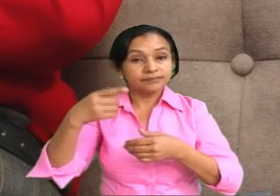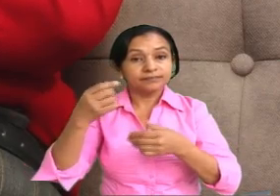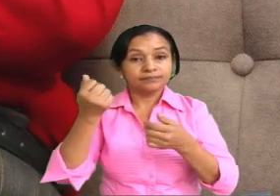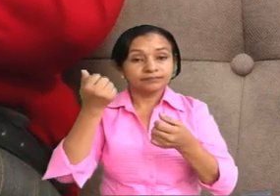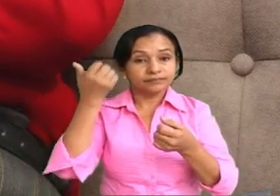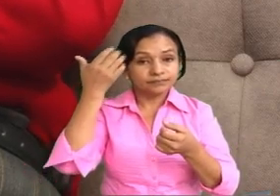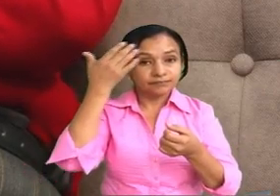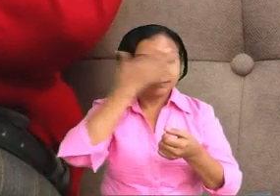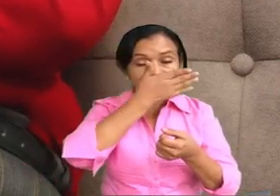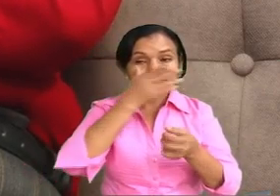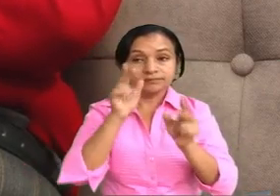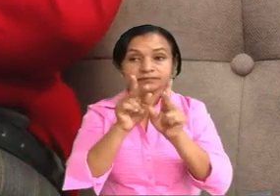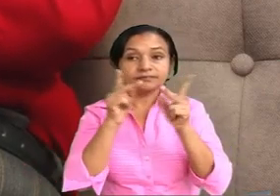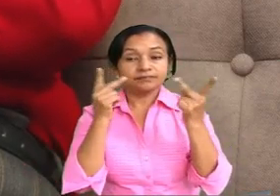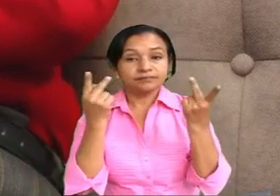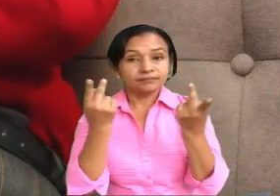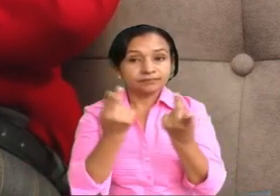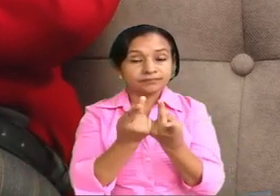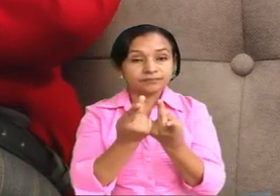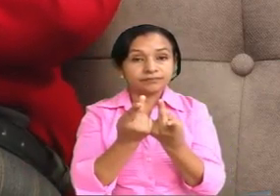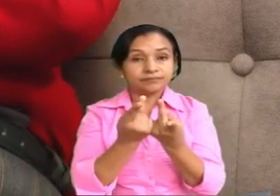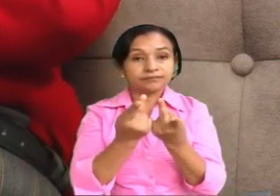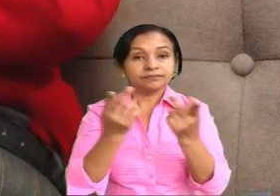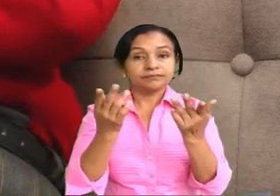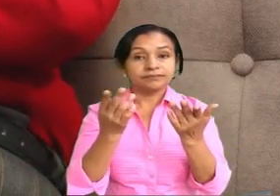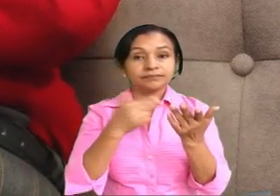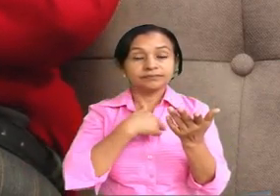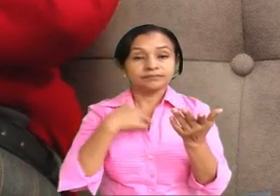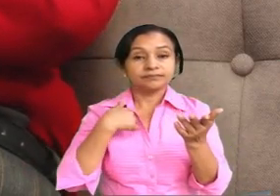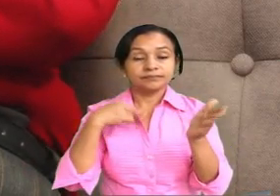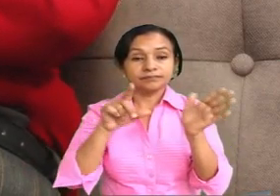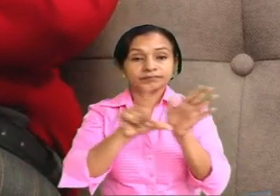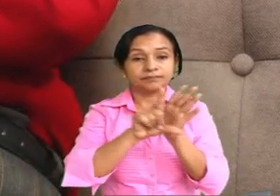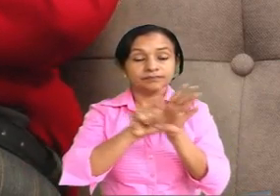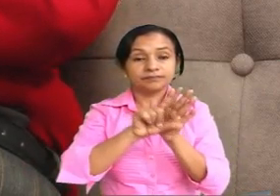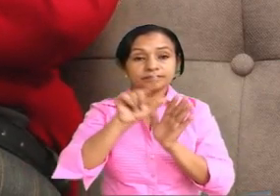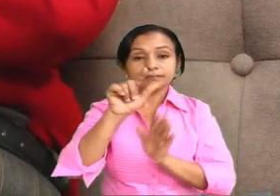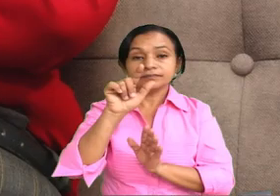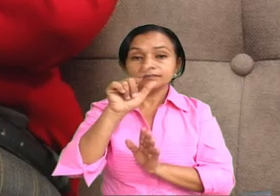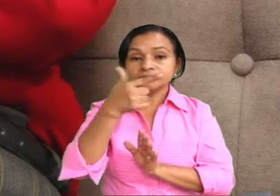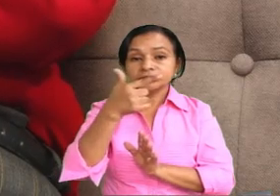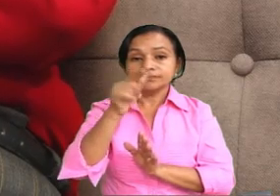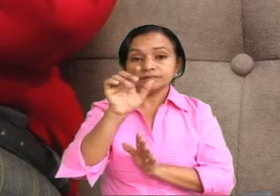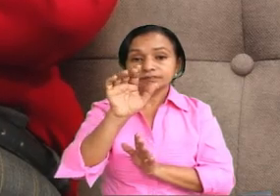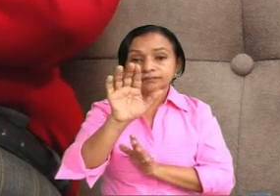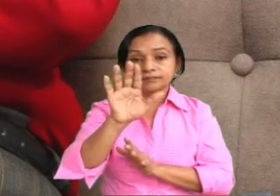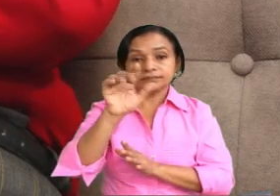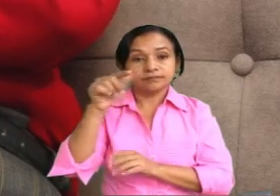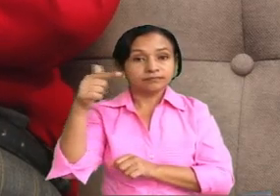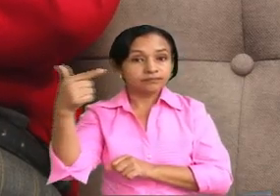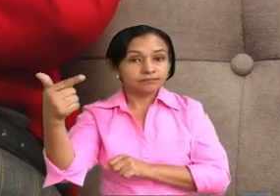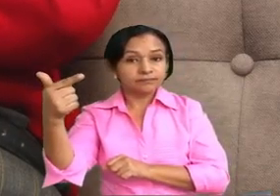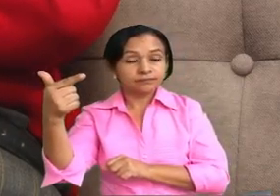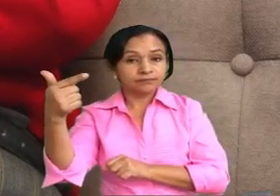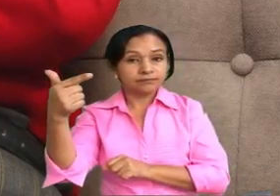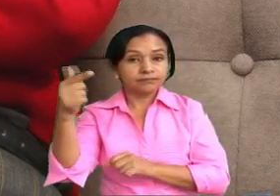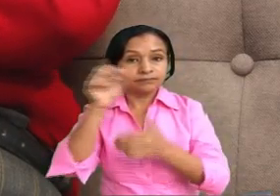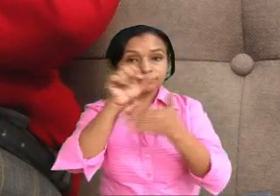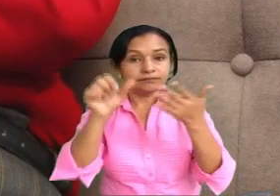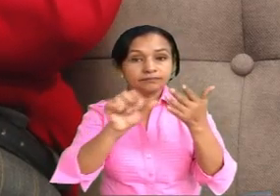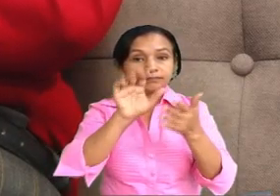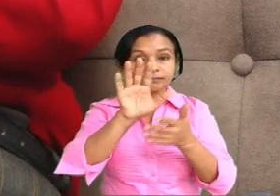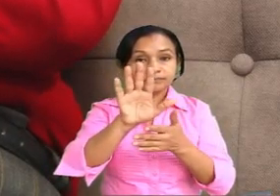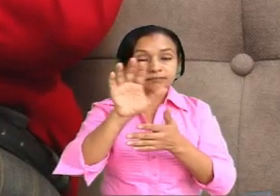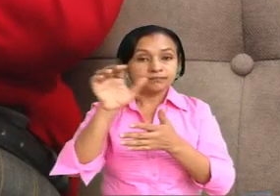afro, de los pueblos originarios, y en su ley 757. Nosotros miramos que en sus artículos 5 y